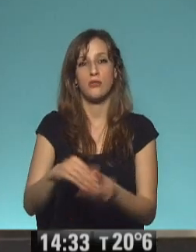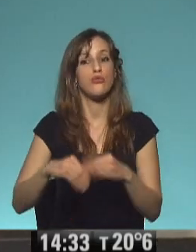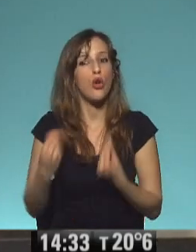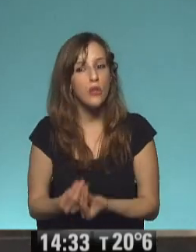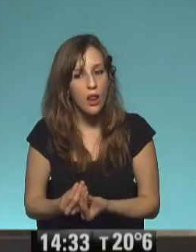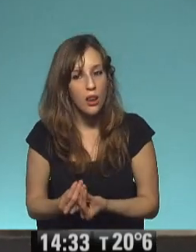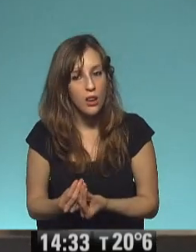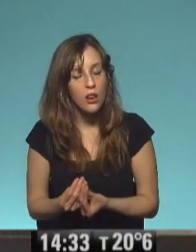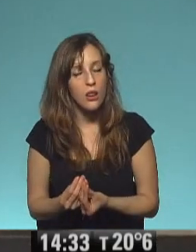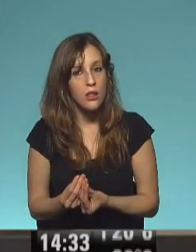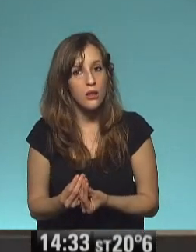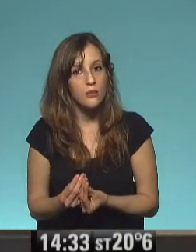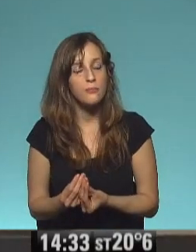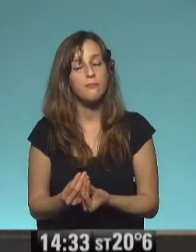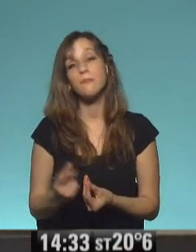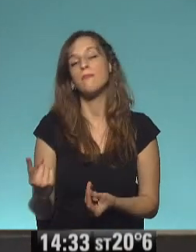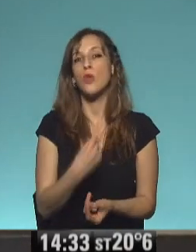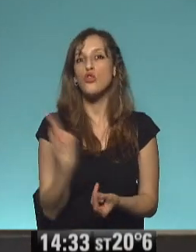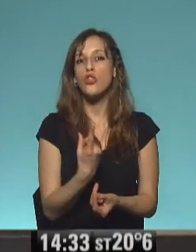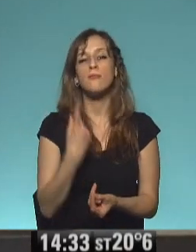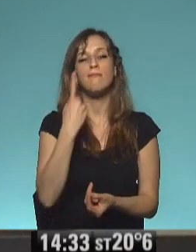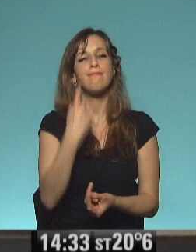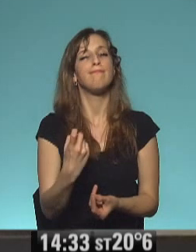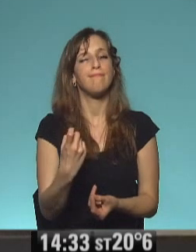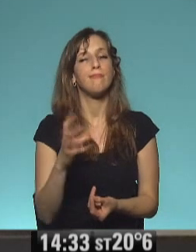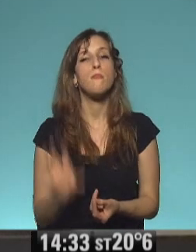cual, nosotros estamos advirtiendo que las provincias pueden